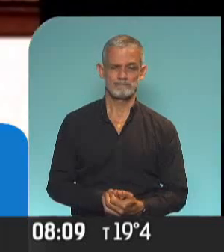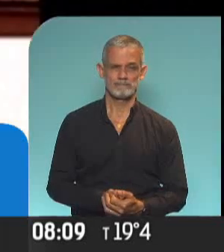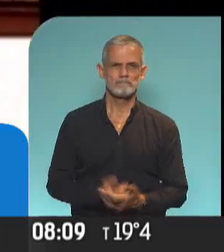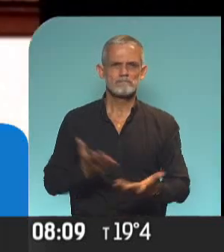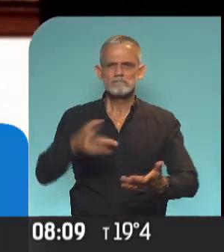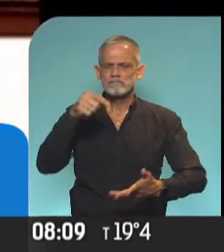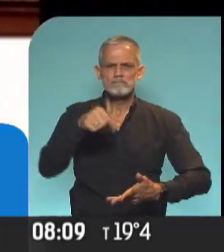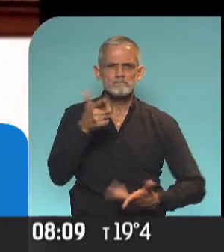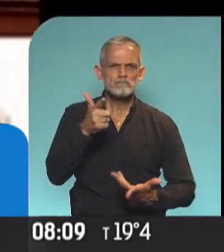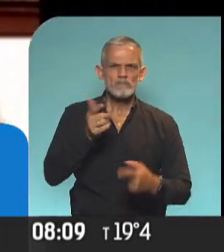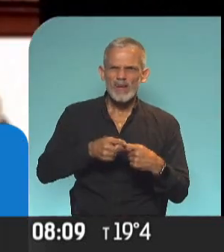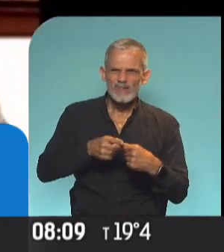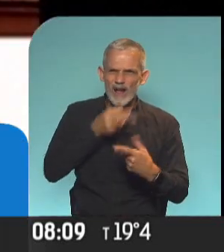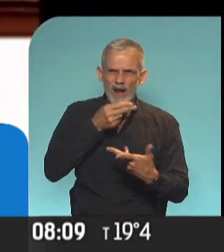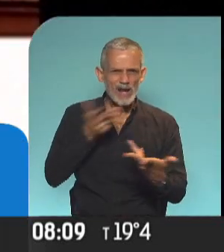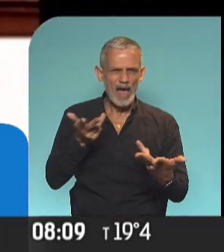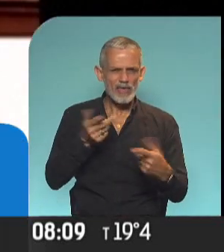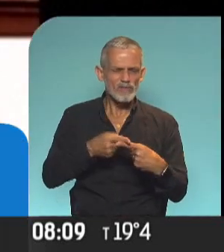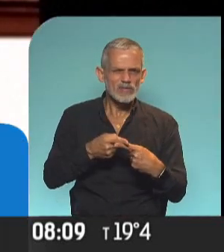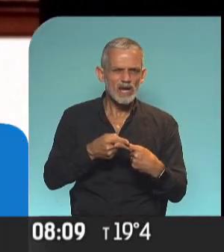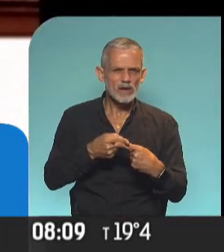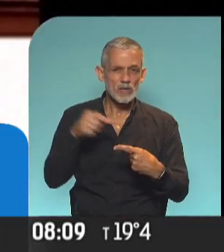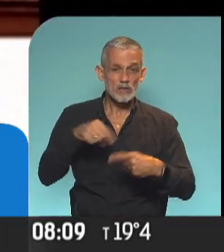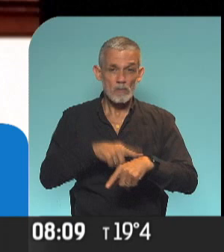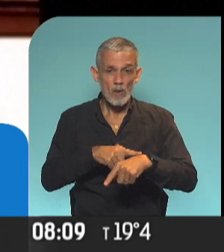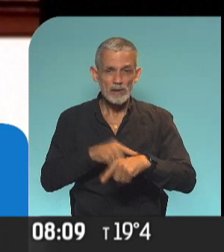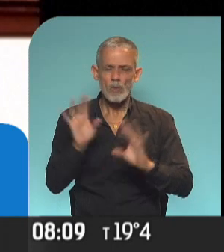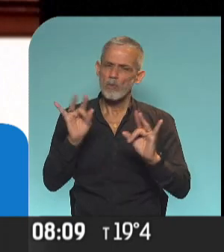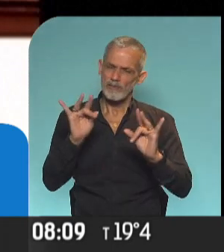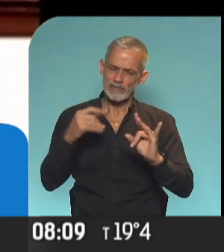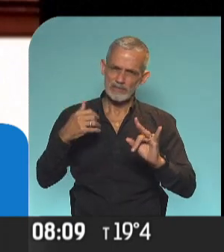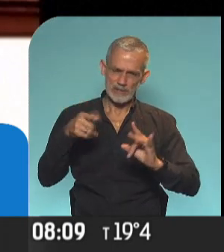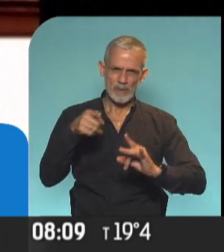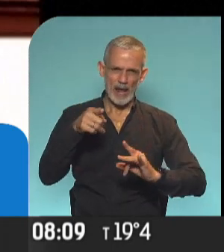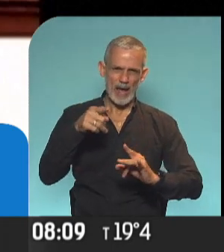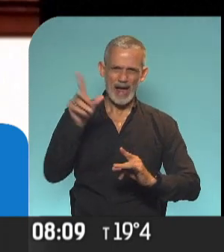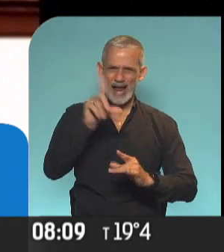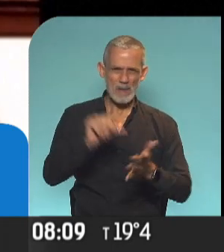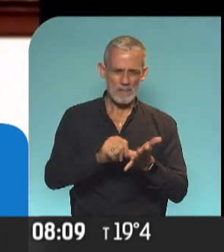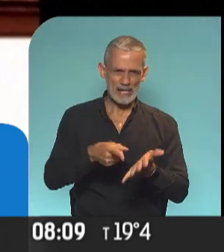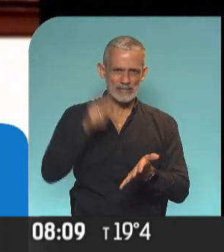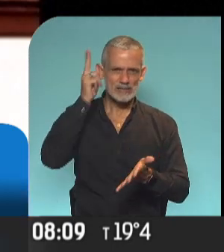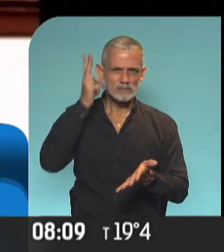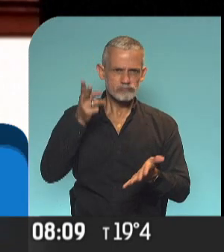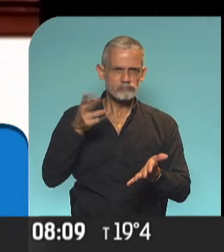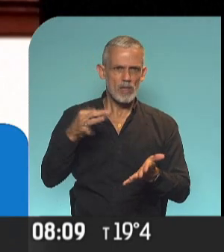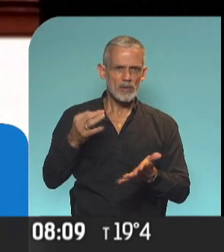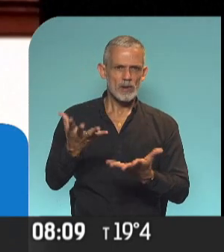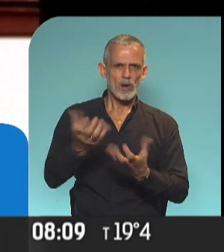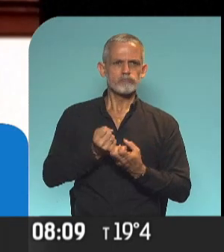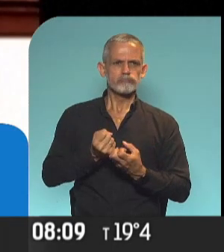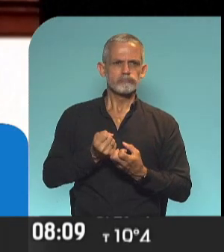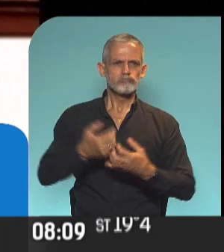Aquí no hay nada que celebrar. Reitero que es un momento muy difícil para el país, que tenemos que asumirlo con